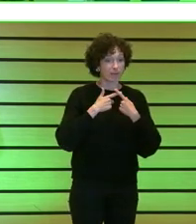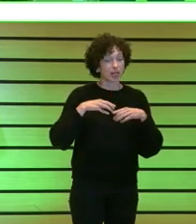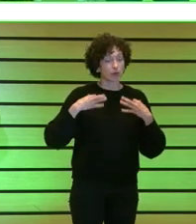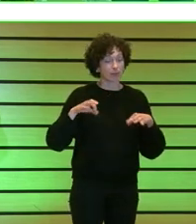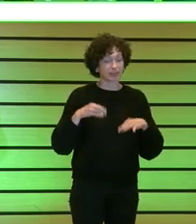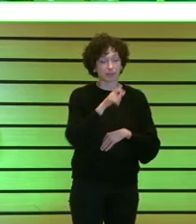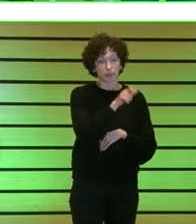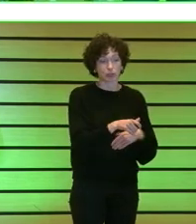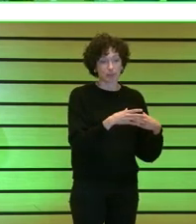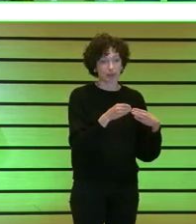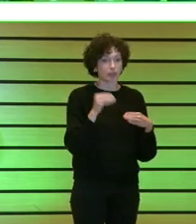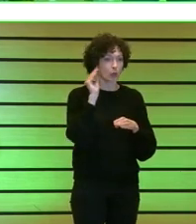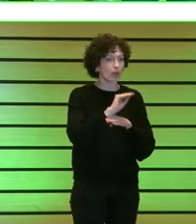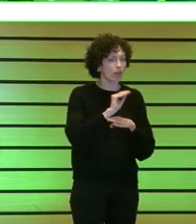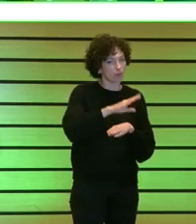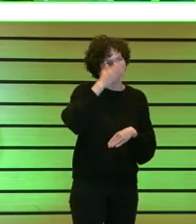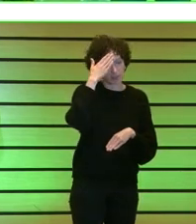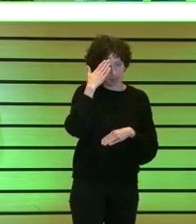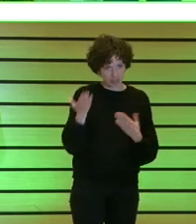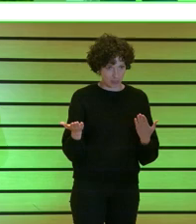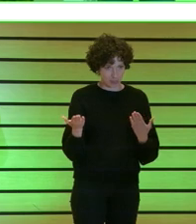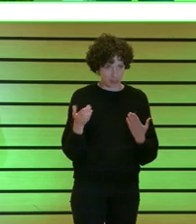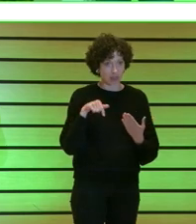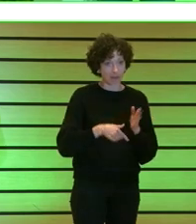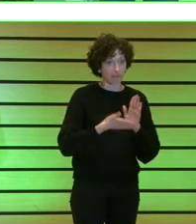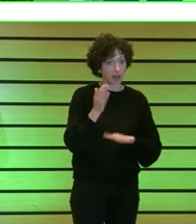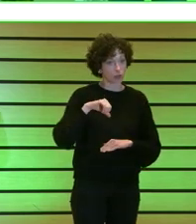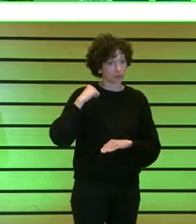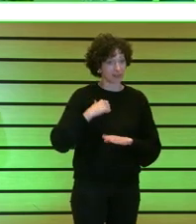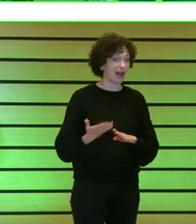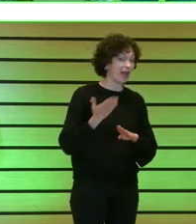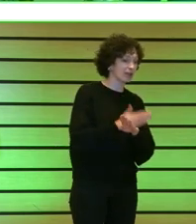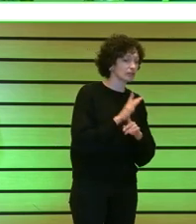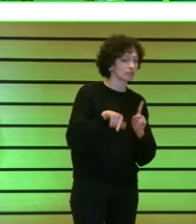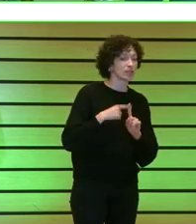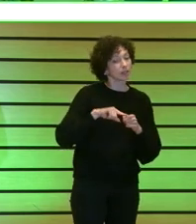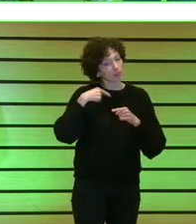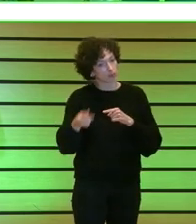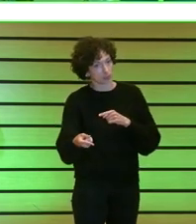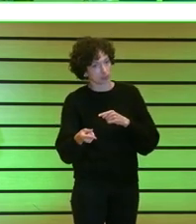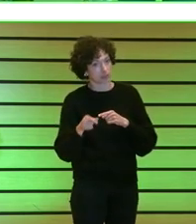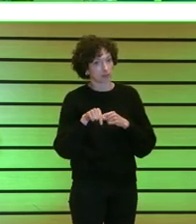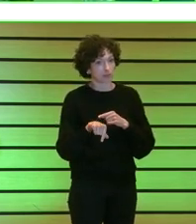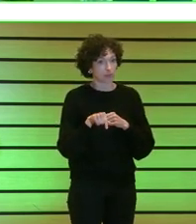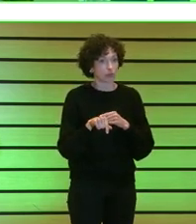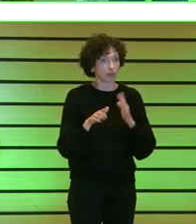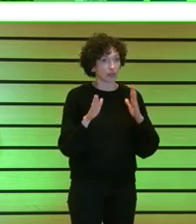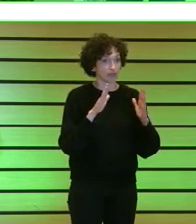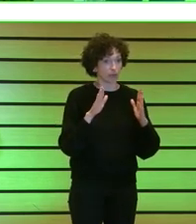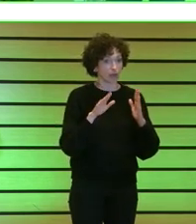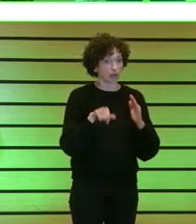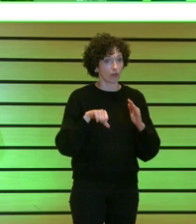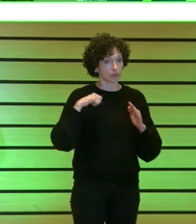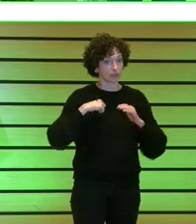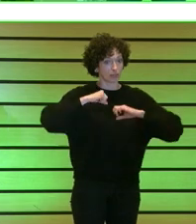del paciente antes y después del ingreso en la UCI Por qué durante el ingreso en la UCI se deja al margen eso no tiene sentido